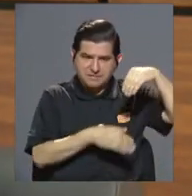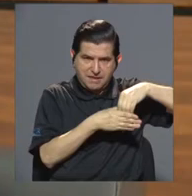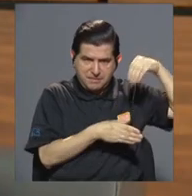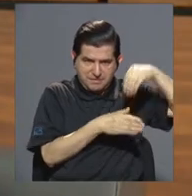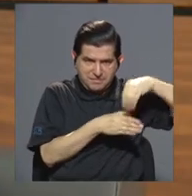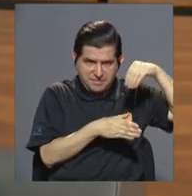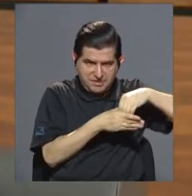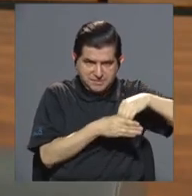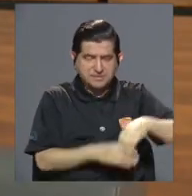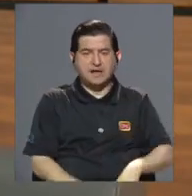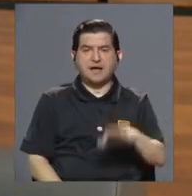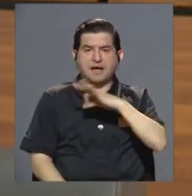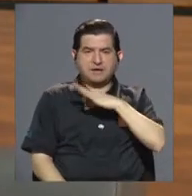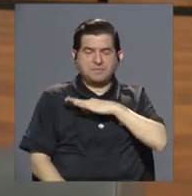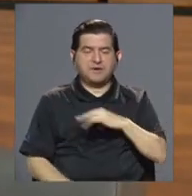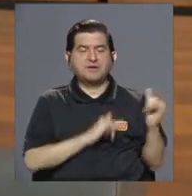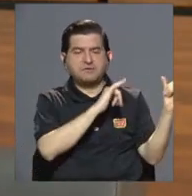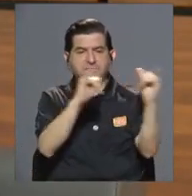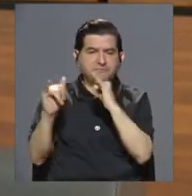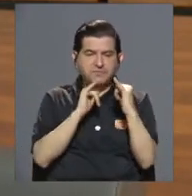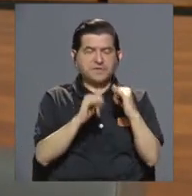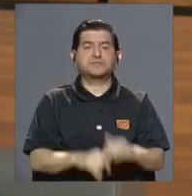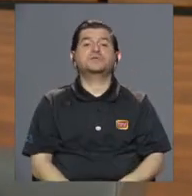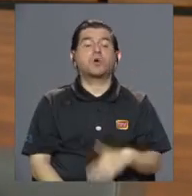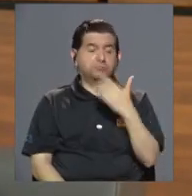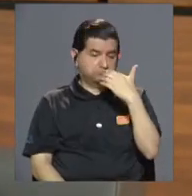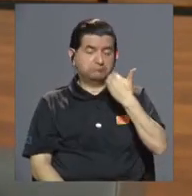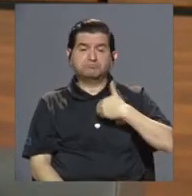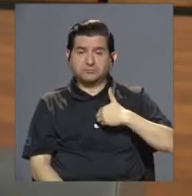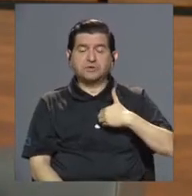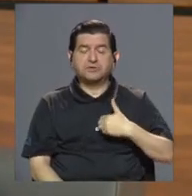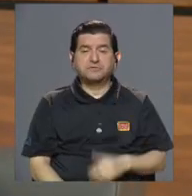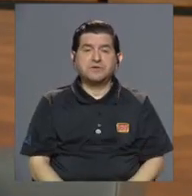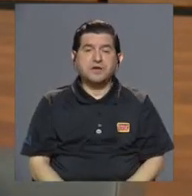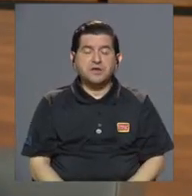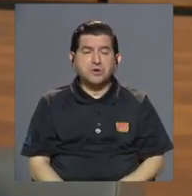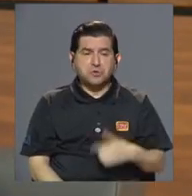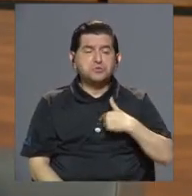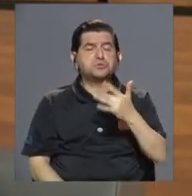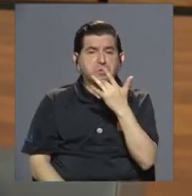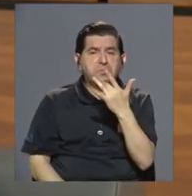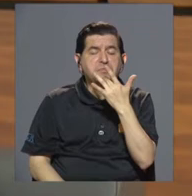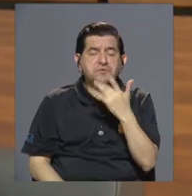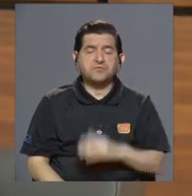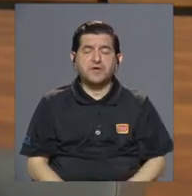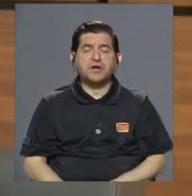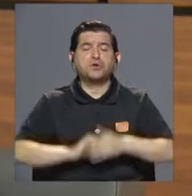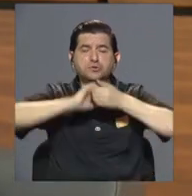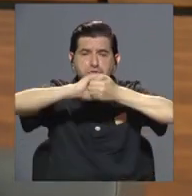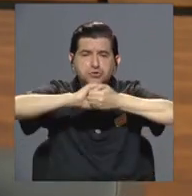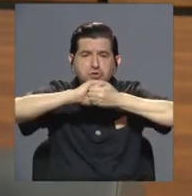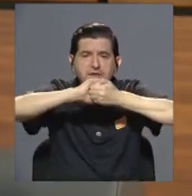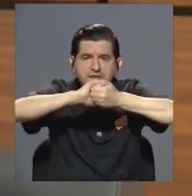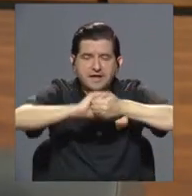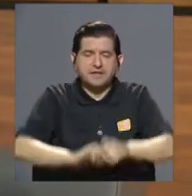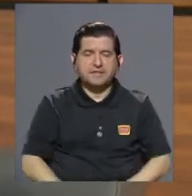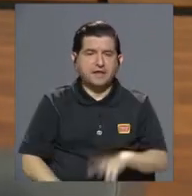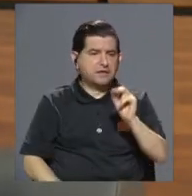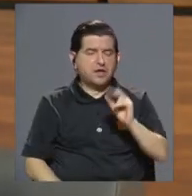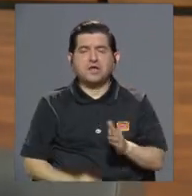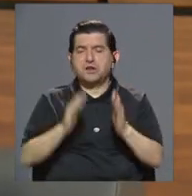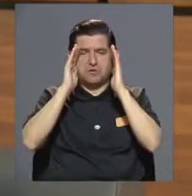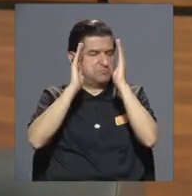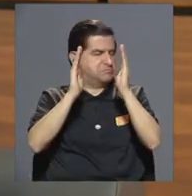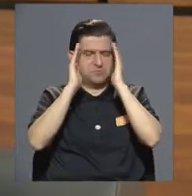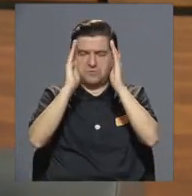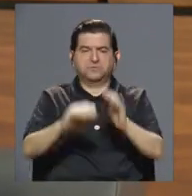ingresos en favor de un bien común, prefiero hacerlo y prefiero que seamos solidarios a ser apáticos.